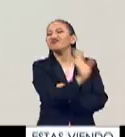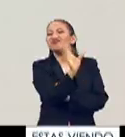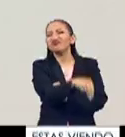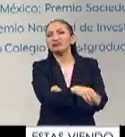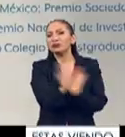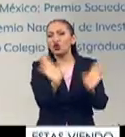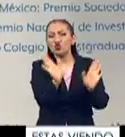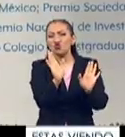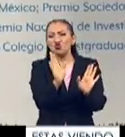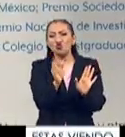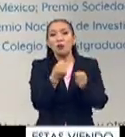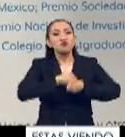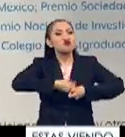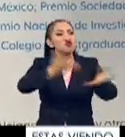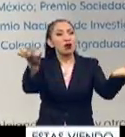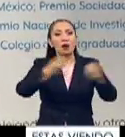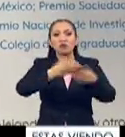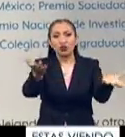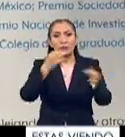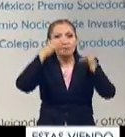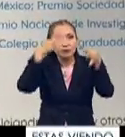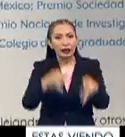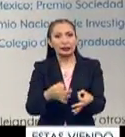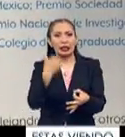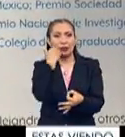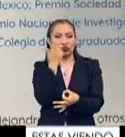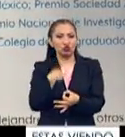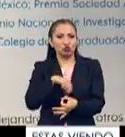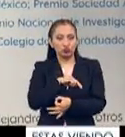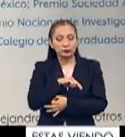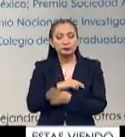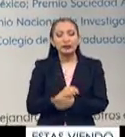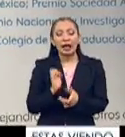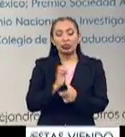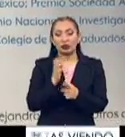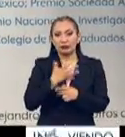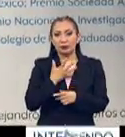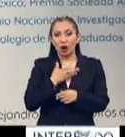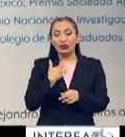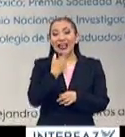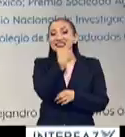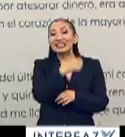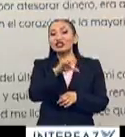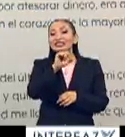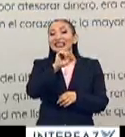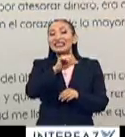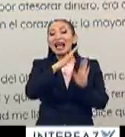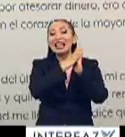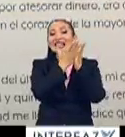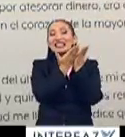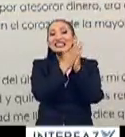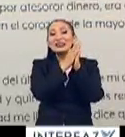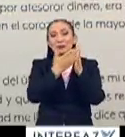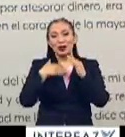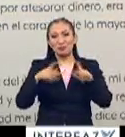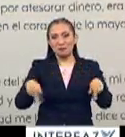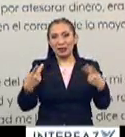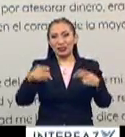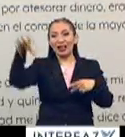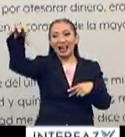Claro, claro. Y no distribuir, y distribuir bien. Claro. Entonces tenemos ahorita 160 librerías en todo el